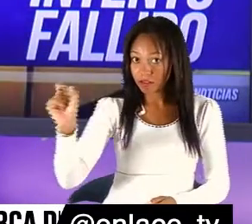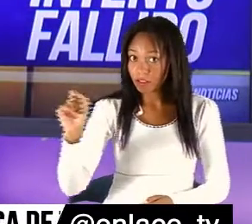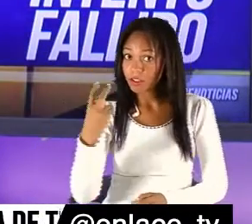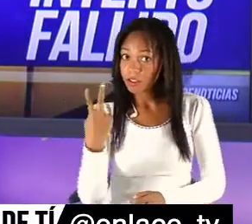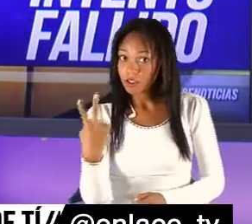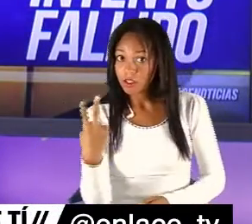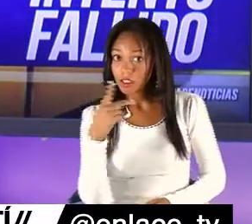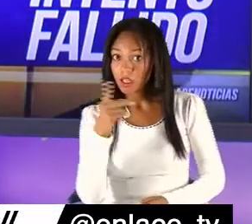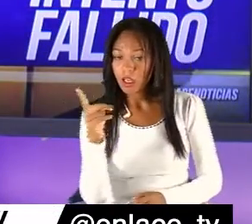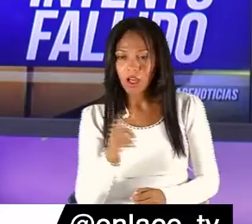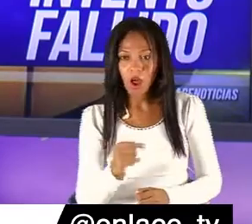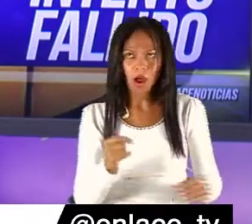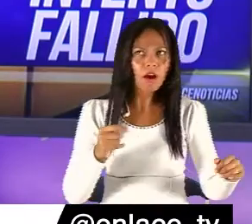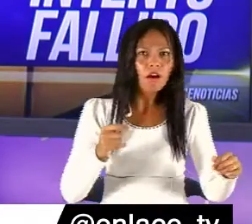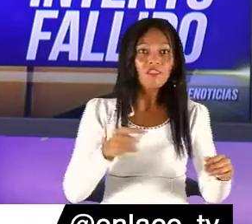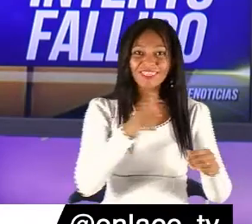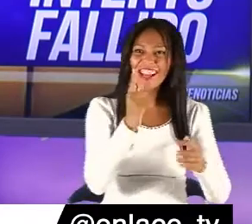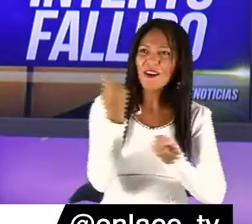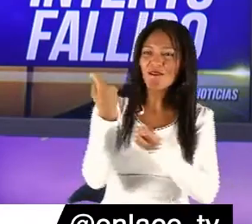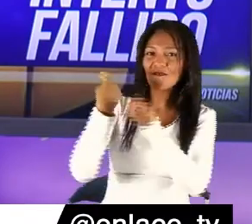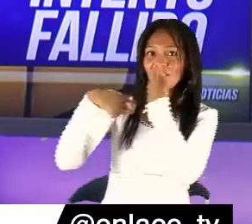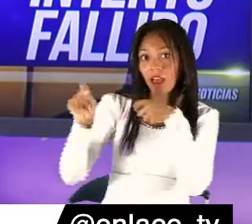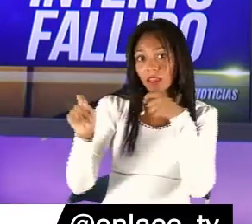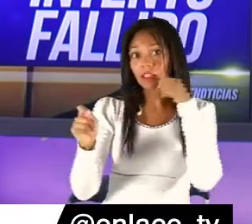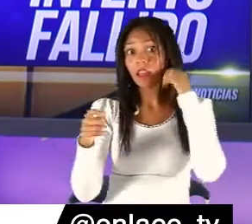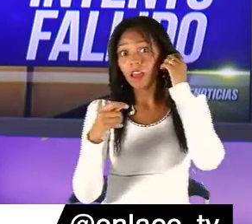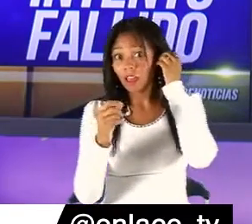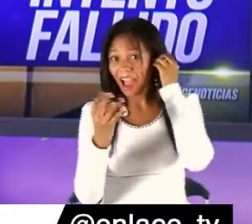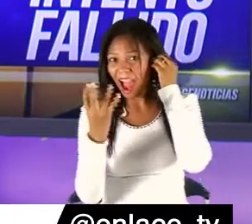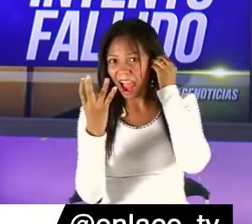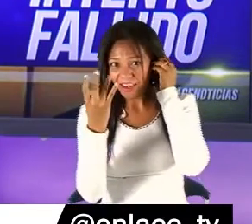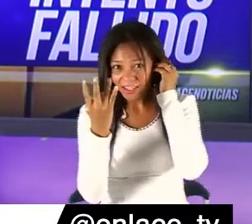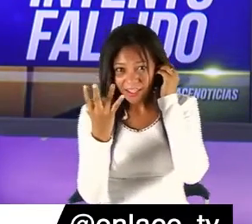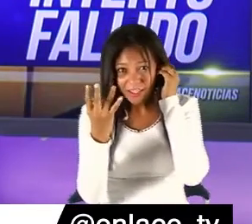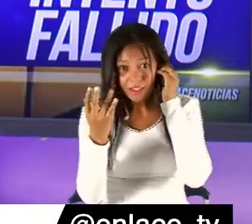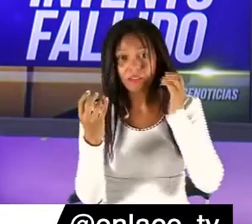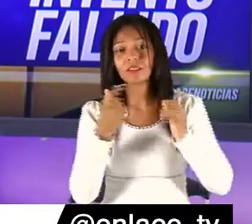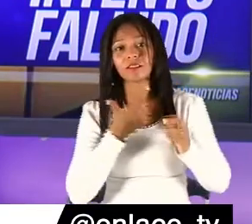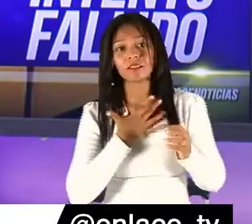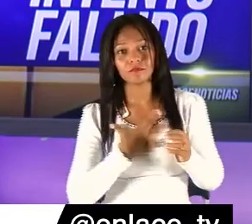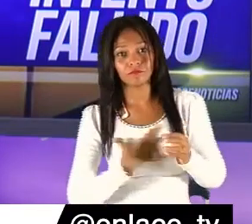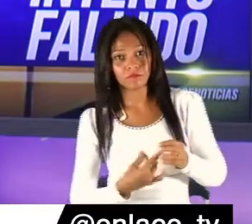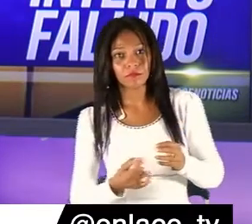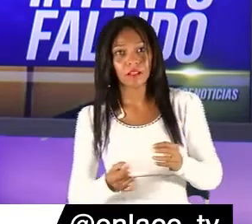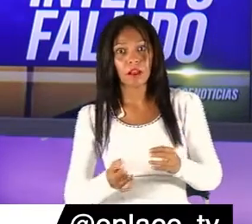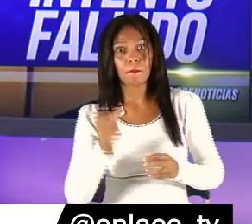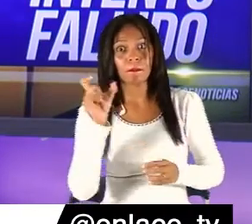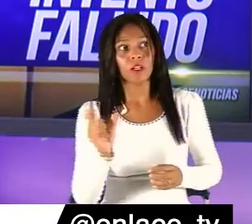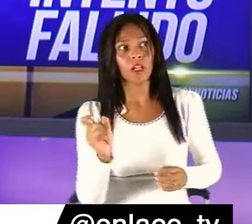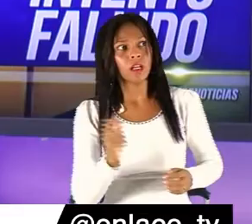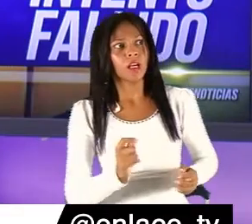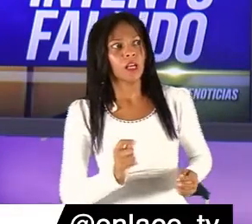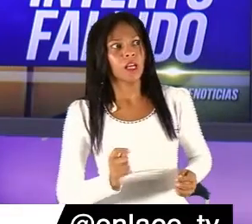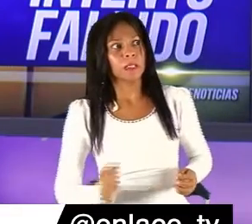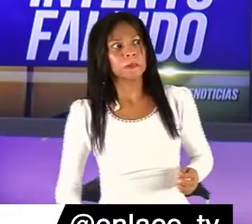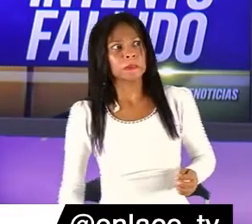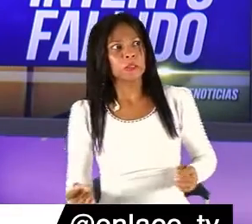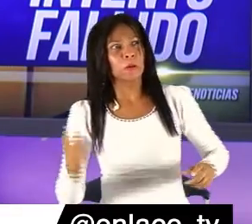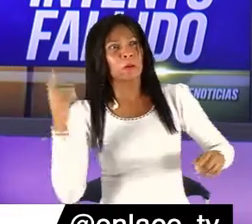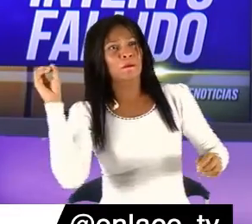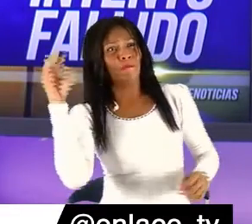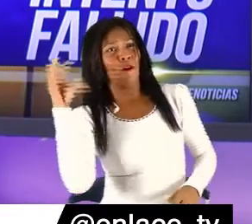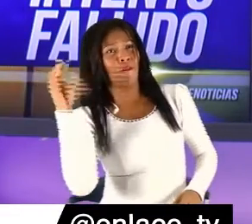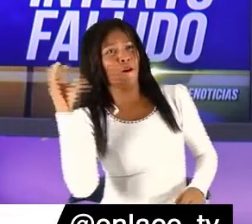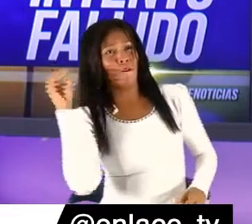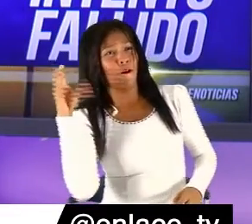una compraventa del nororiente de la ciudad. Quien atendía el negocio alcanzó por fortuna a activar las alarmas de dicho establecimiento. El hecho